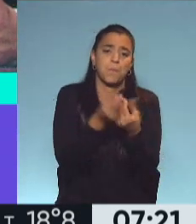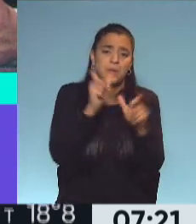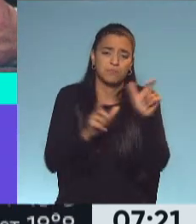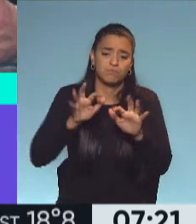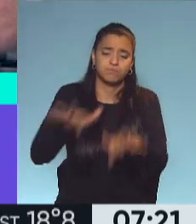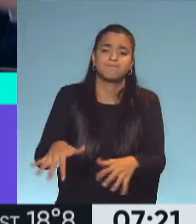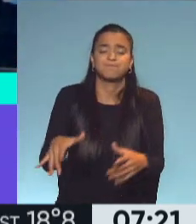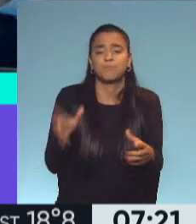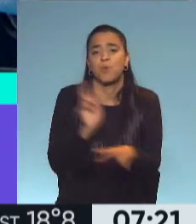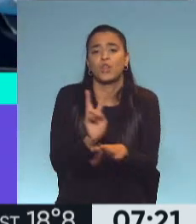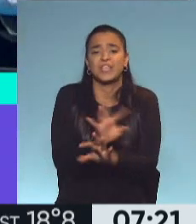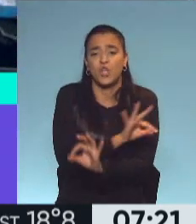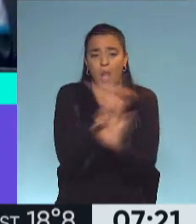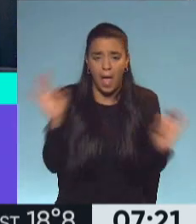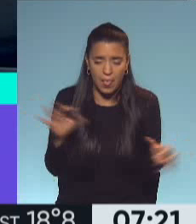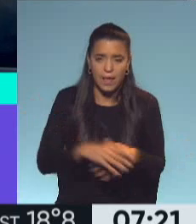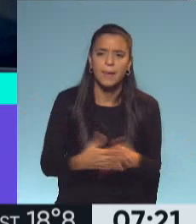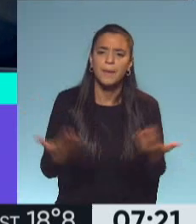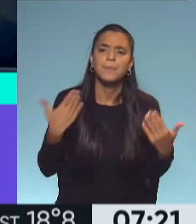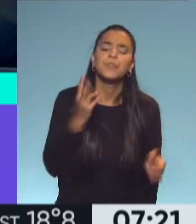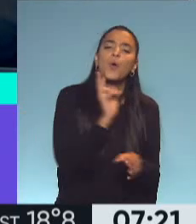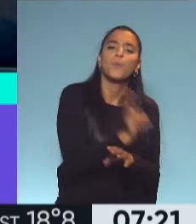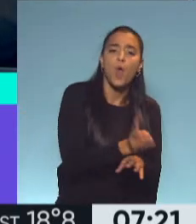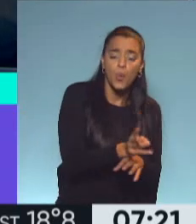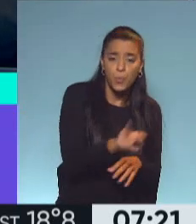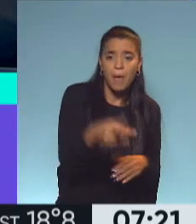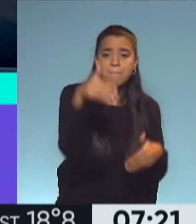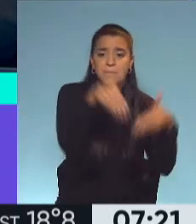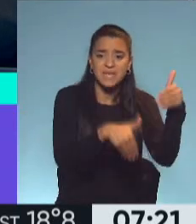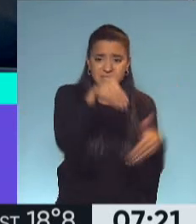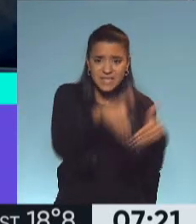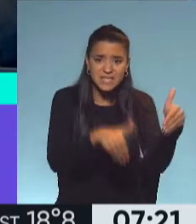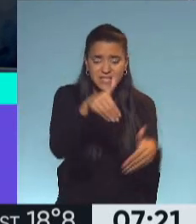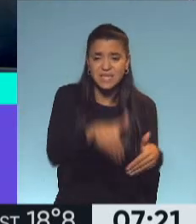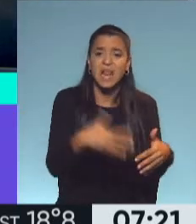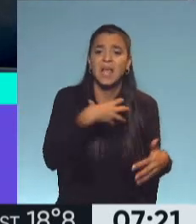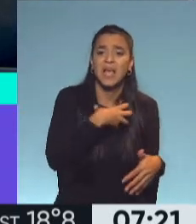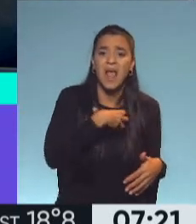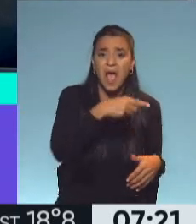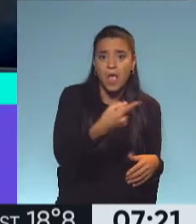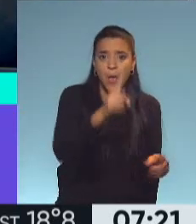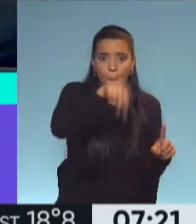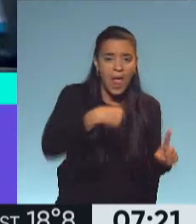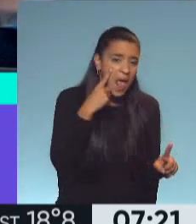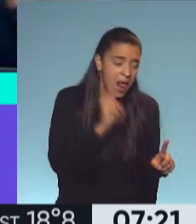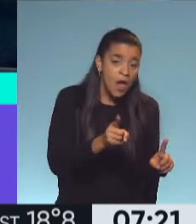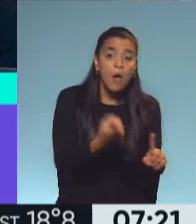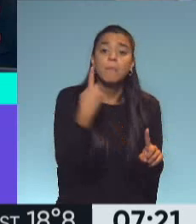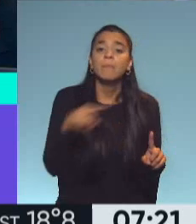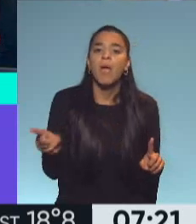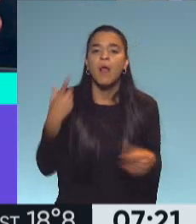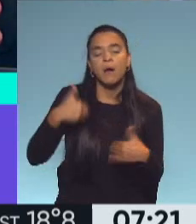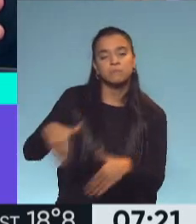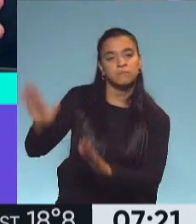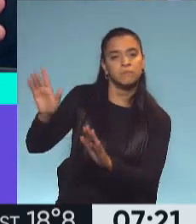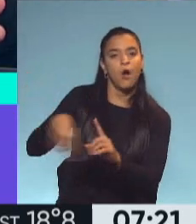ninguna protección. Es decir, se prohíbe por un lado la presencialidad en las clases como factor de riesgo, pero se